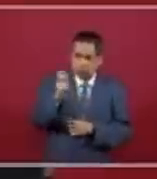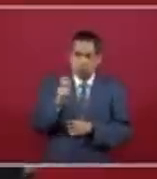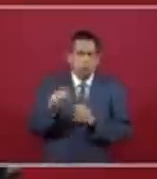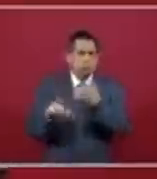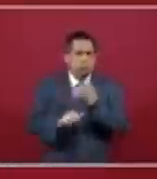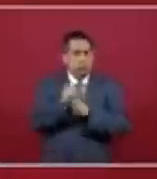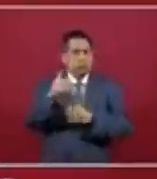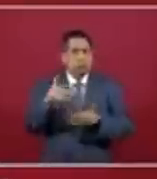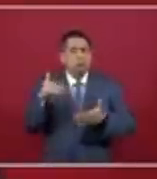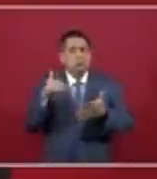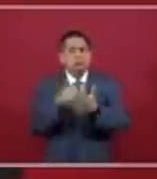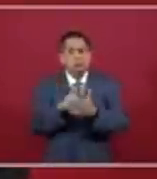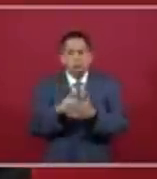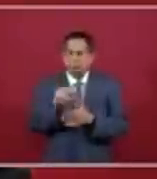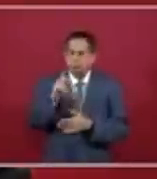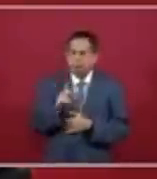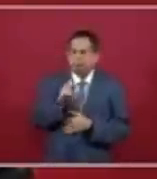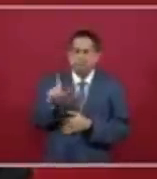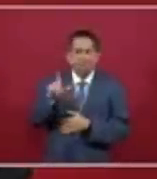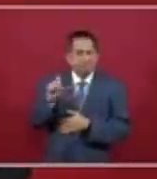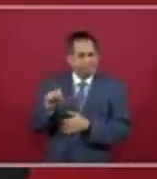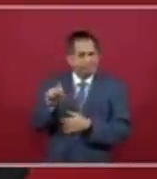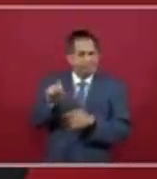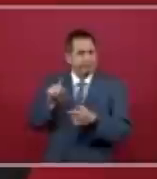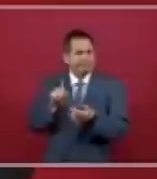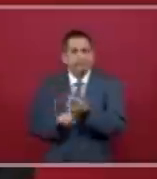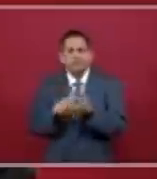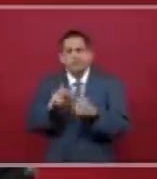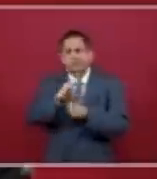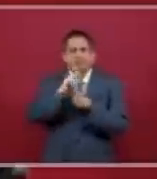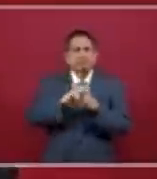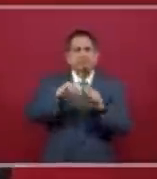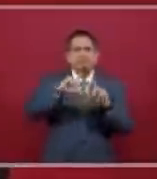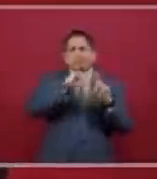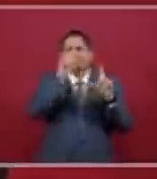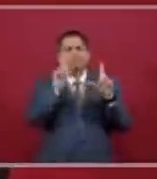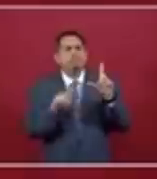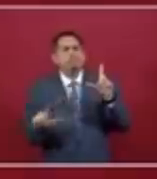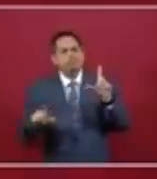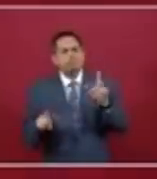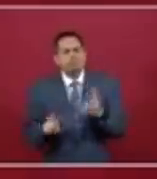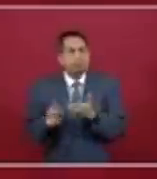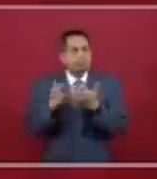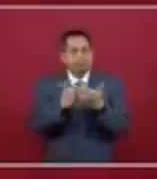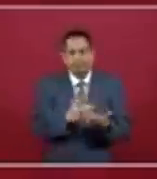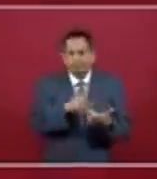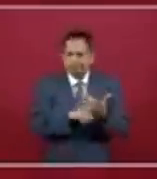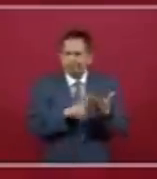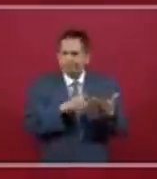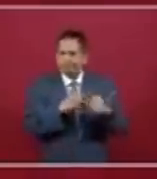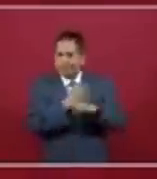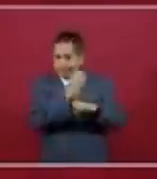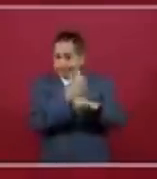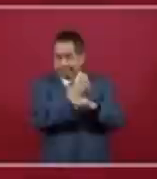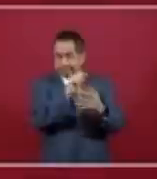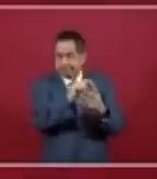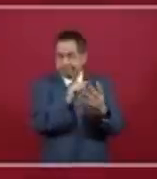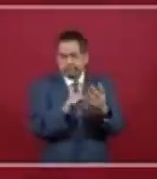211,000 PPLs en todo el país, o sea, el resto es de los estatales